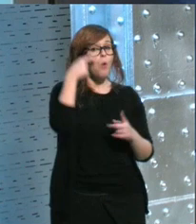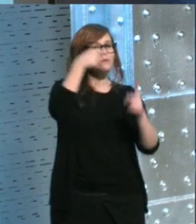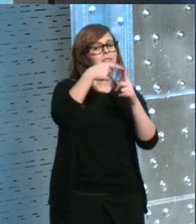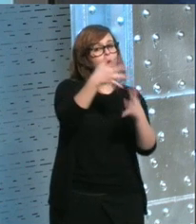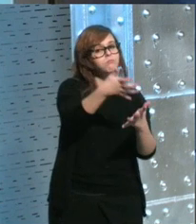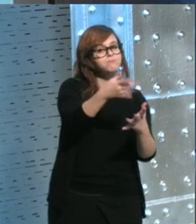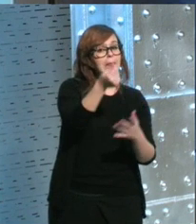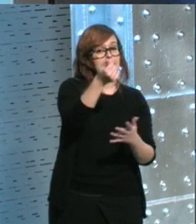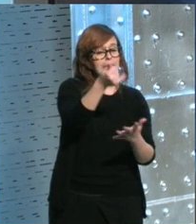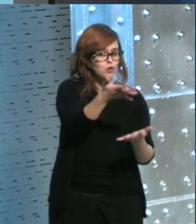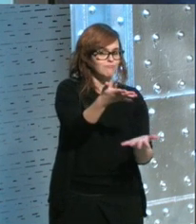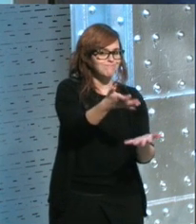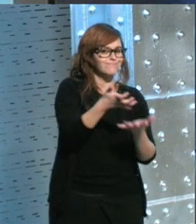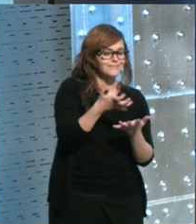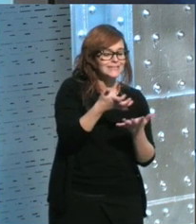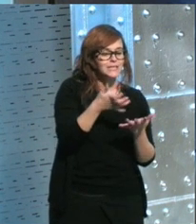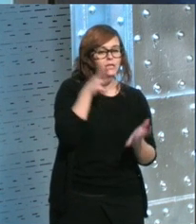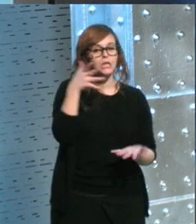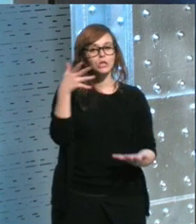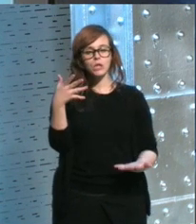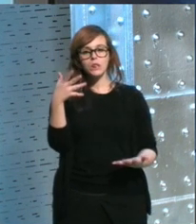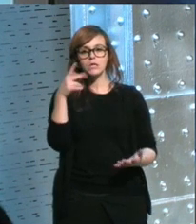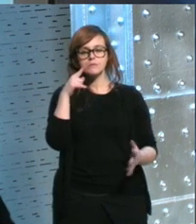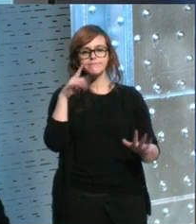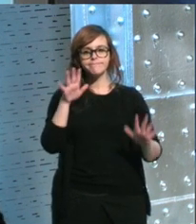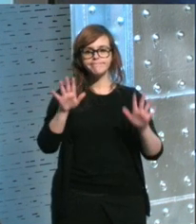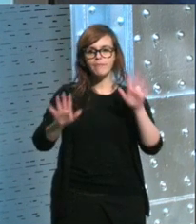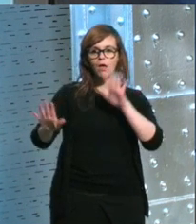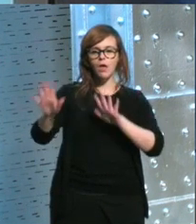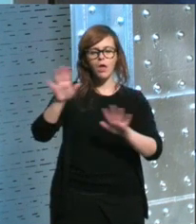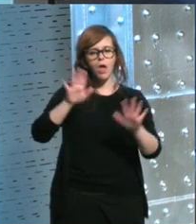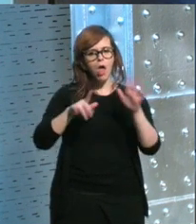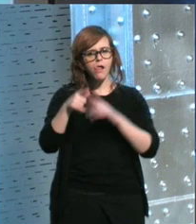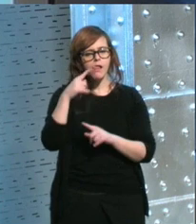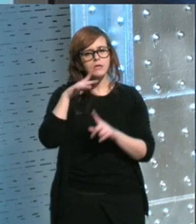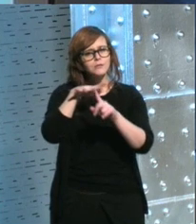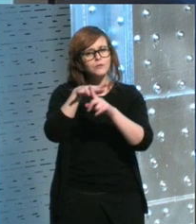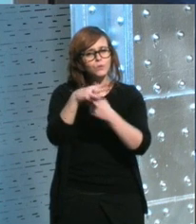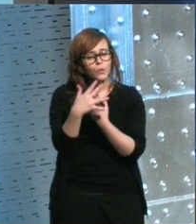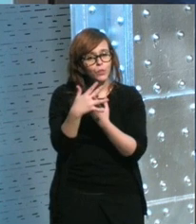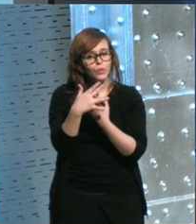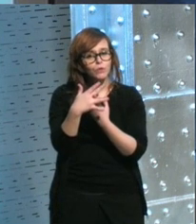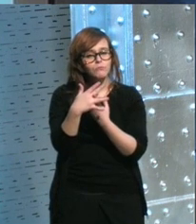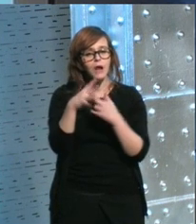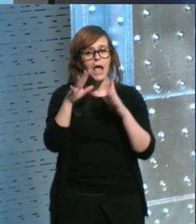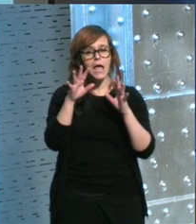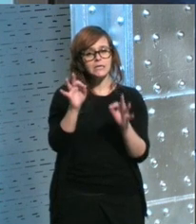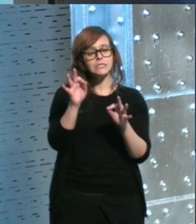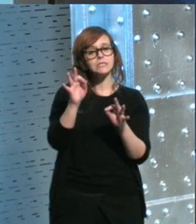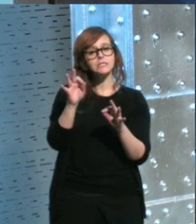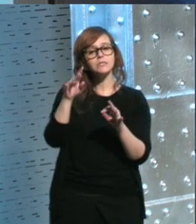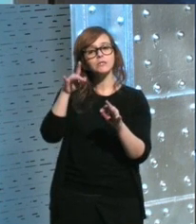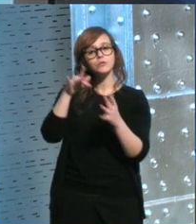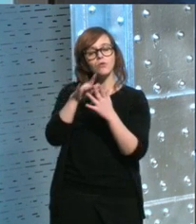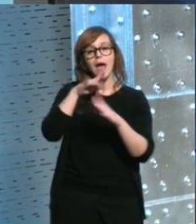lo cual uno llega a la paradoja que el lugar que está hecho para